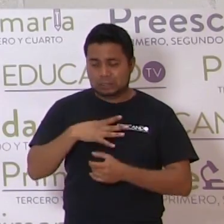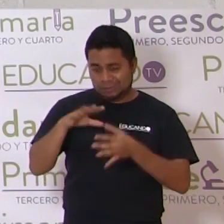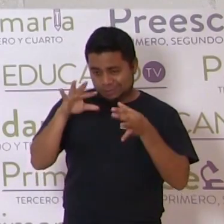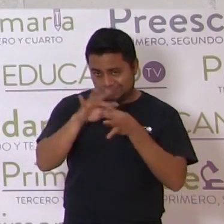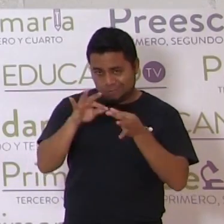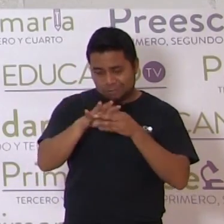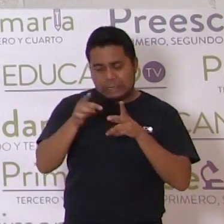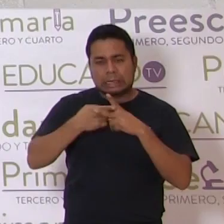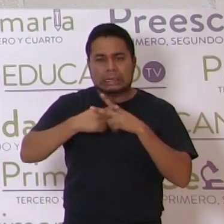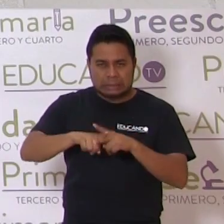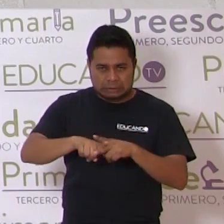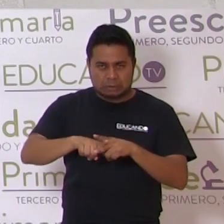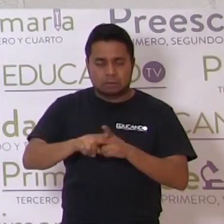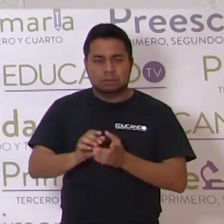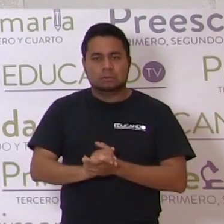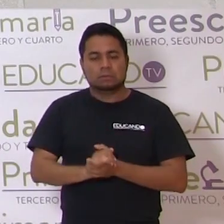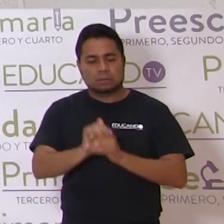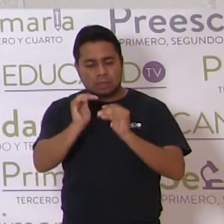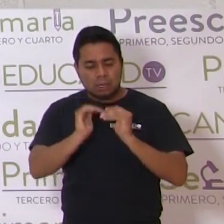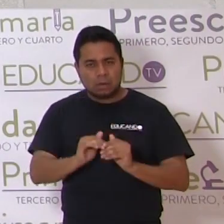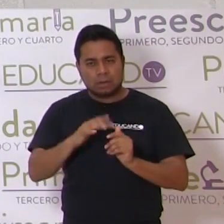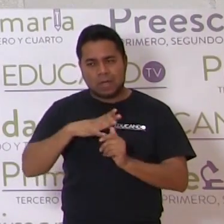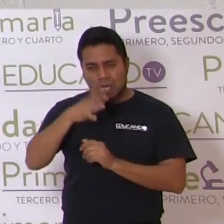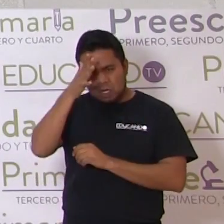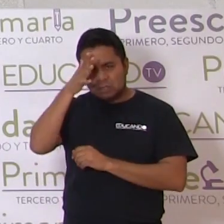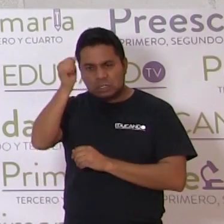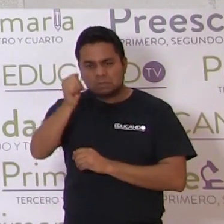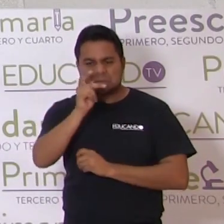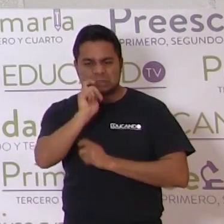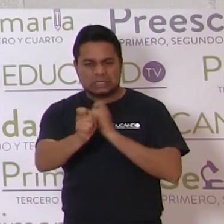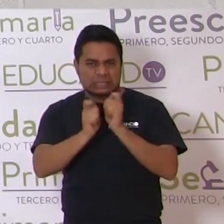introducción, el marco conceptual,